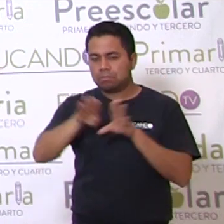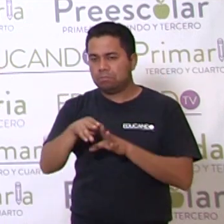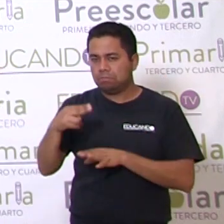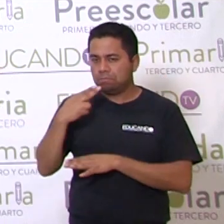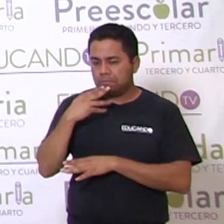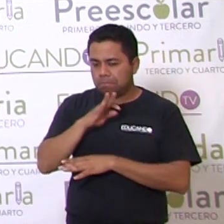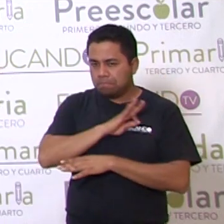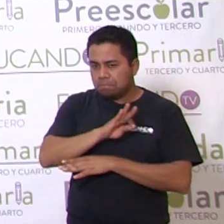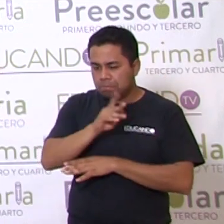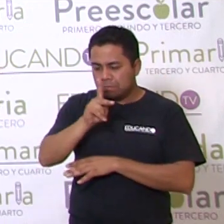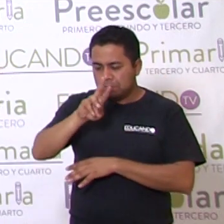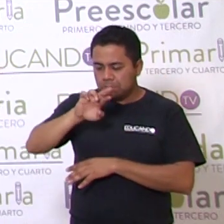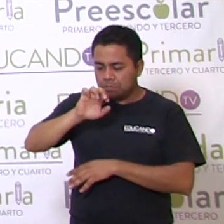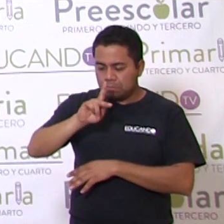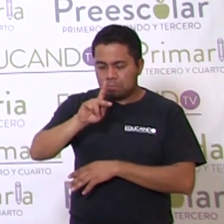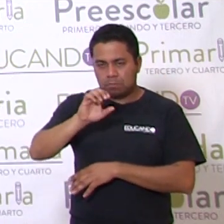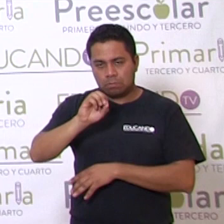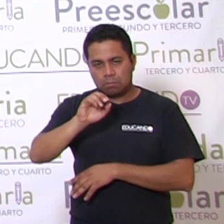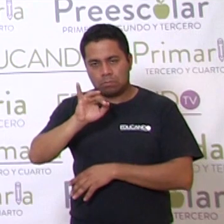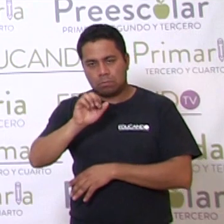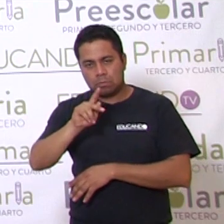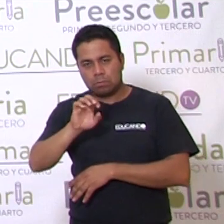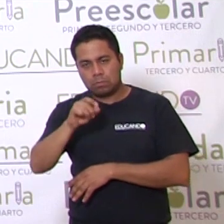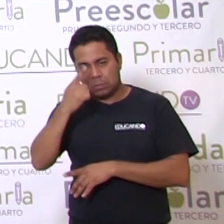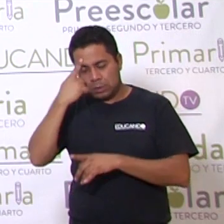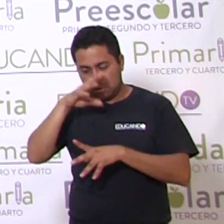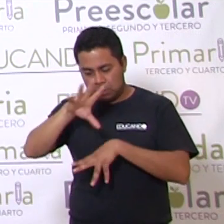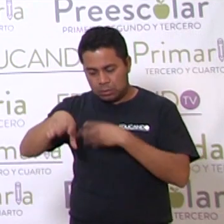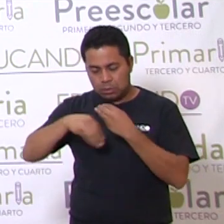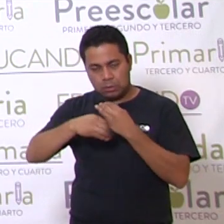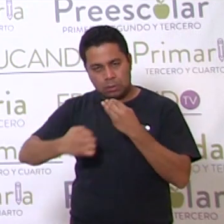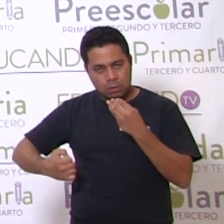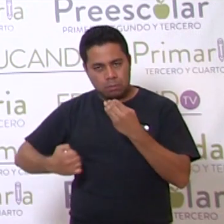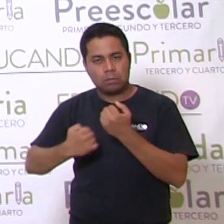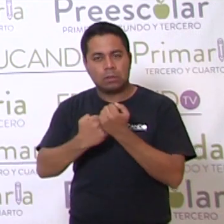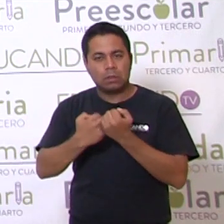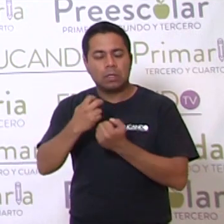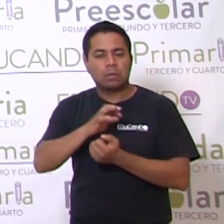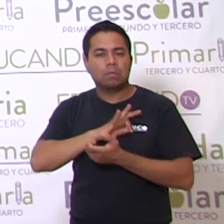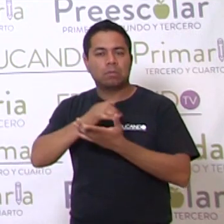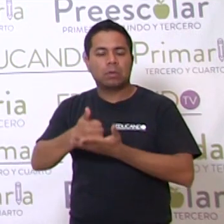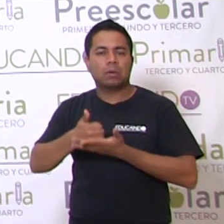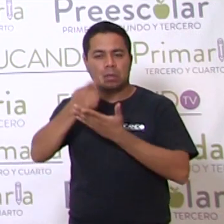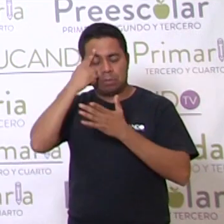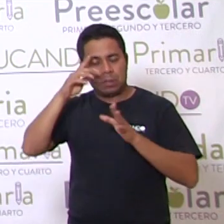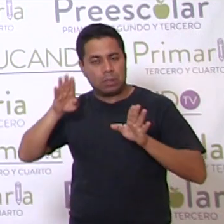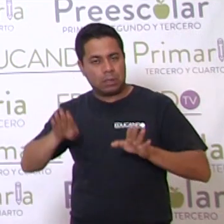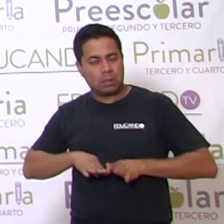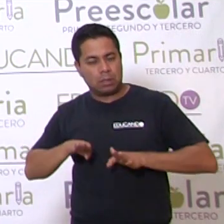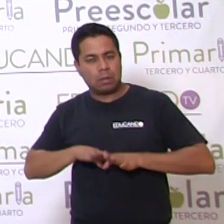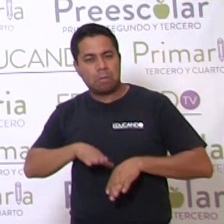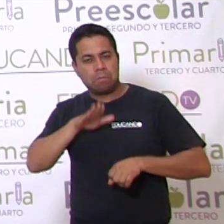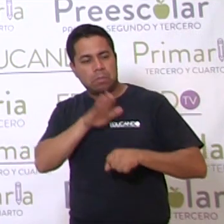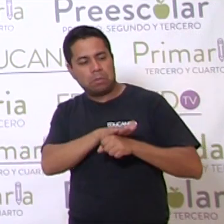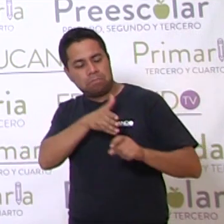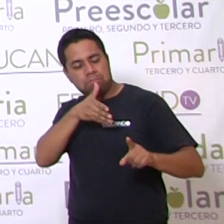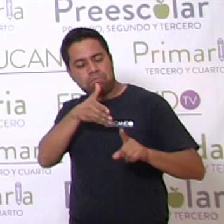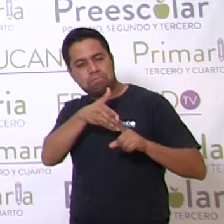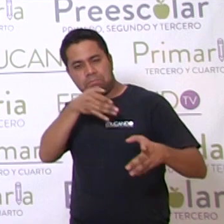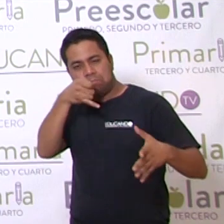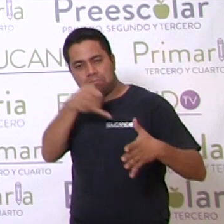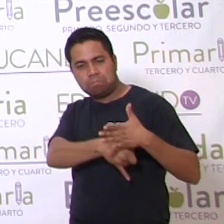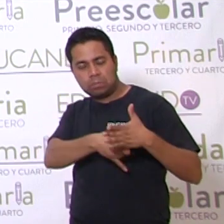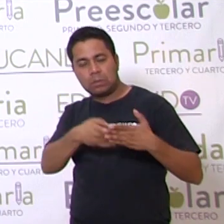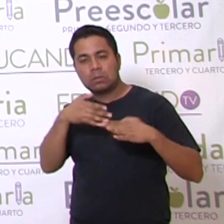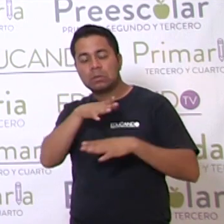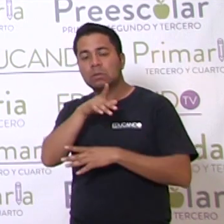utilizar las preposiciones aunadas a un complemento que nos van a dar una característica más exacta y